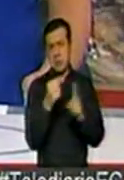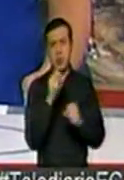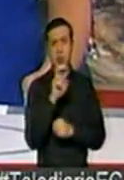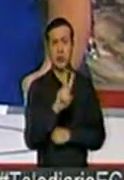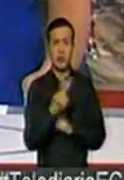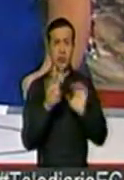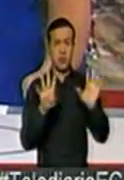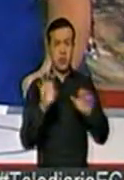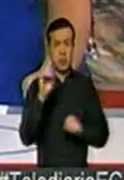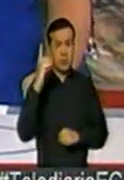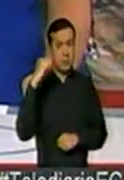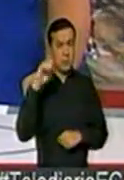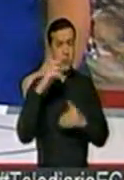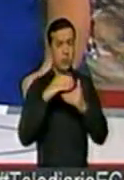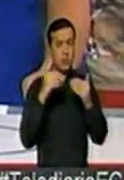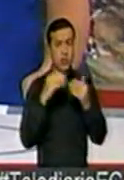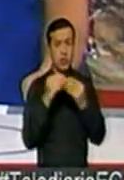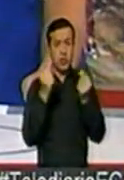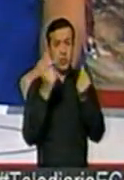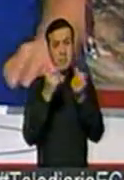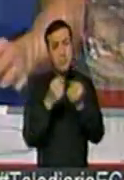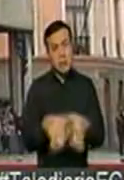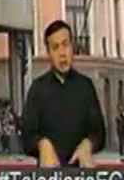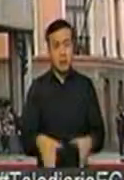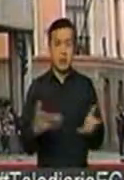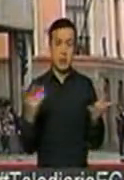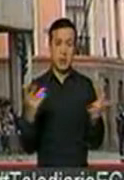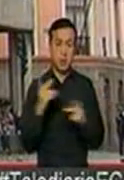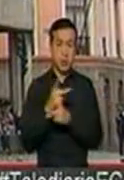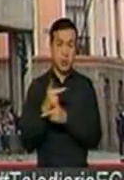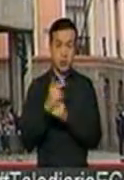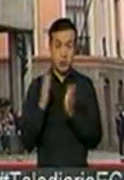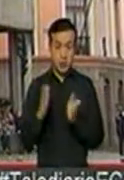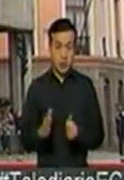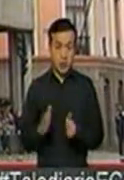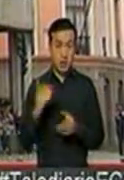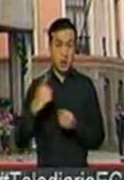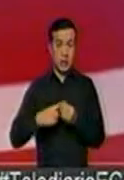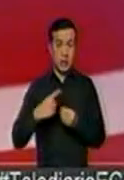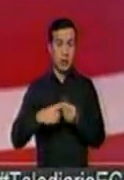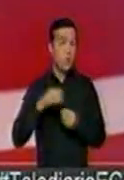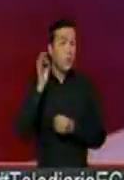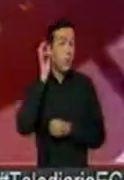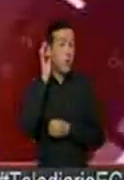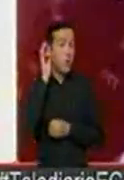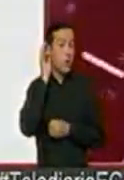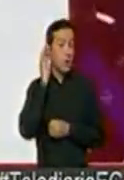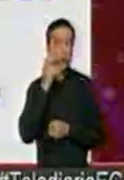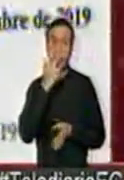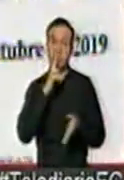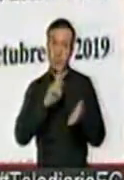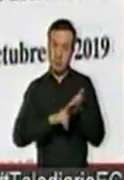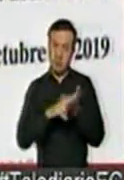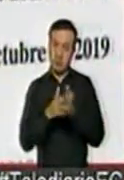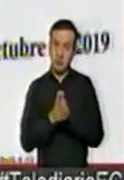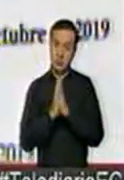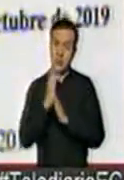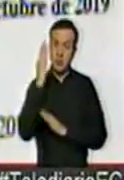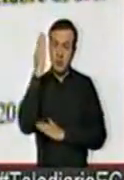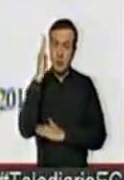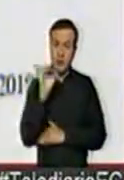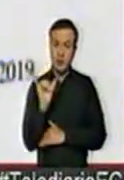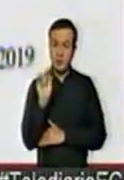millones de pérdidas en la ciudad. La concejala de Quito, Luz Elena Coloma, solicitó por escrito al alcalde Jorge